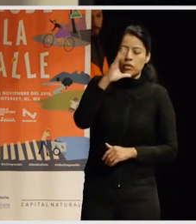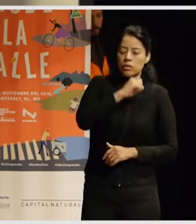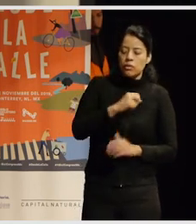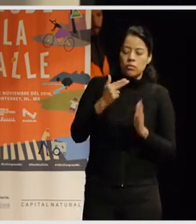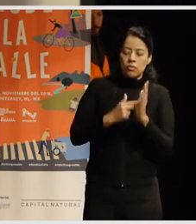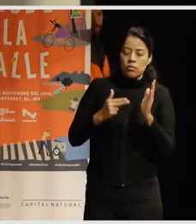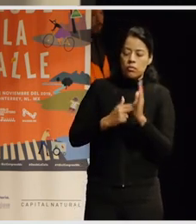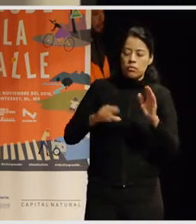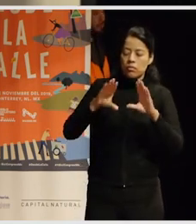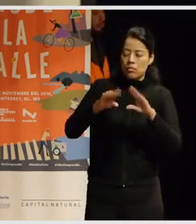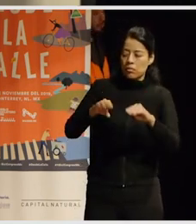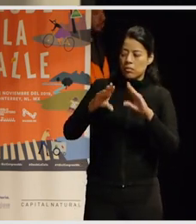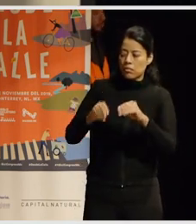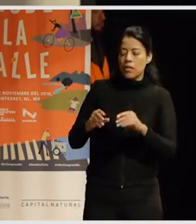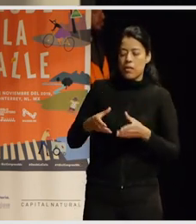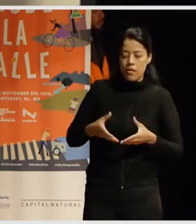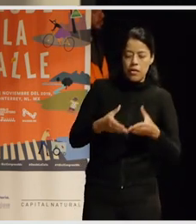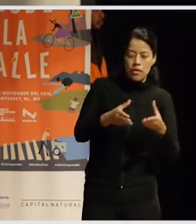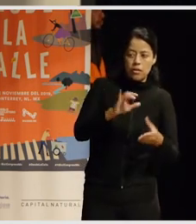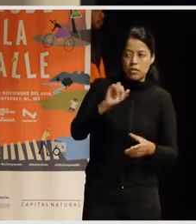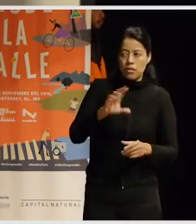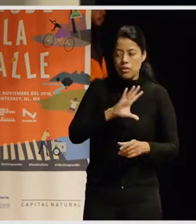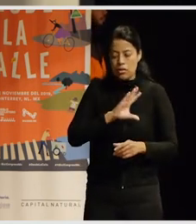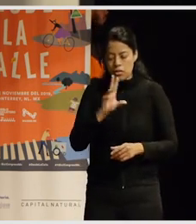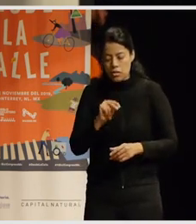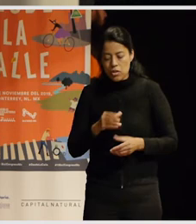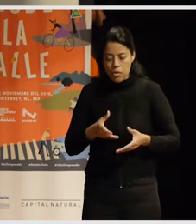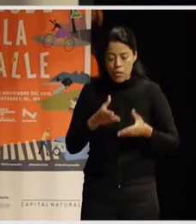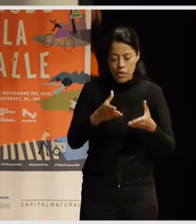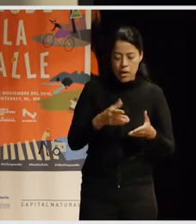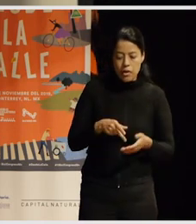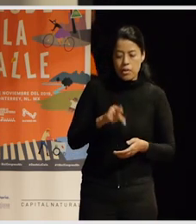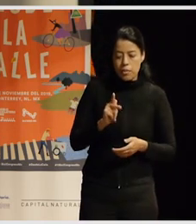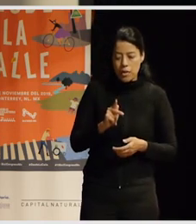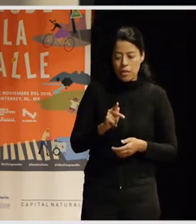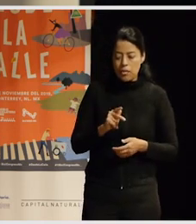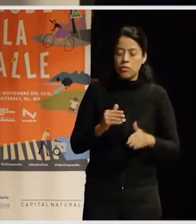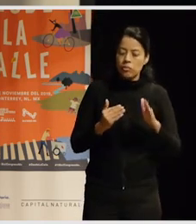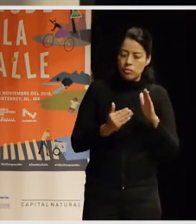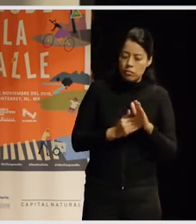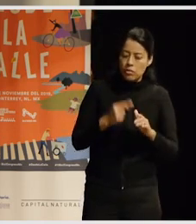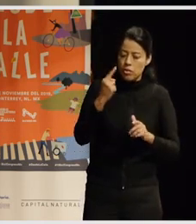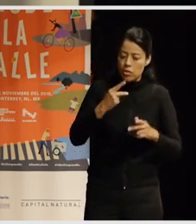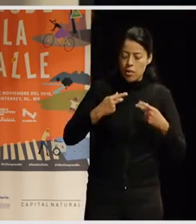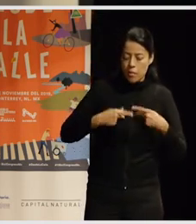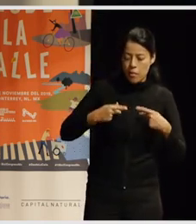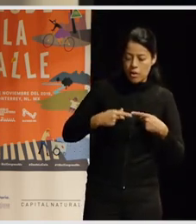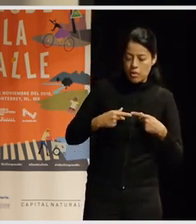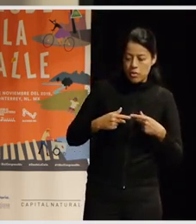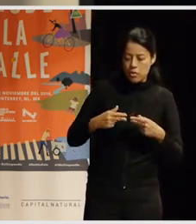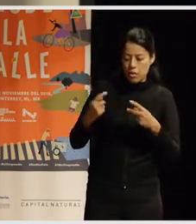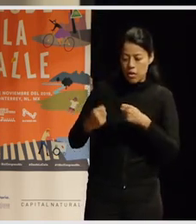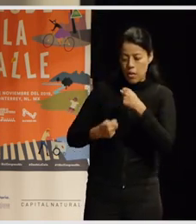para ver si era factible o no una calle peatonal y justo tocaron en la misma mesa una persona que era de un